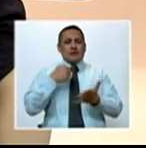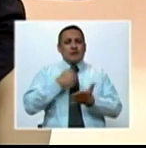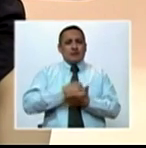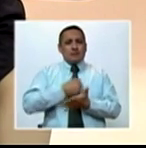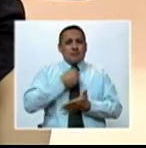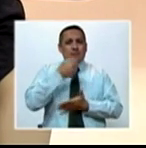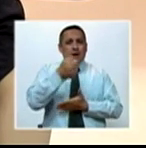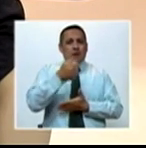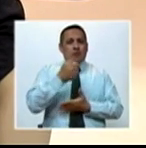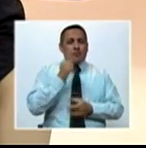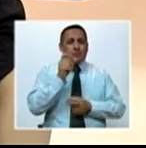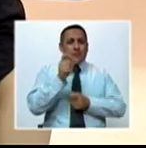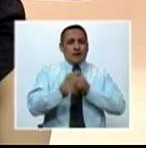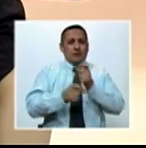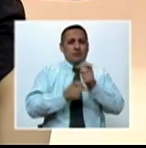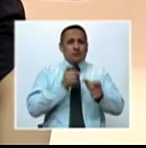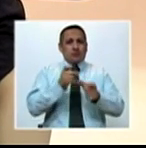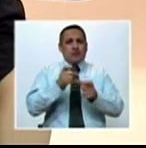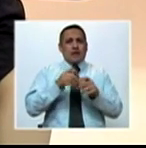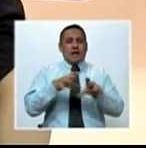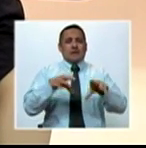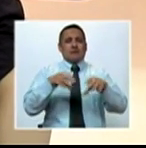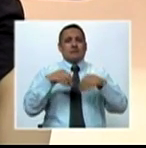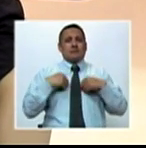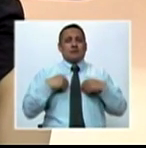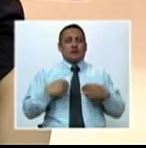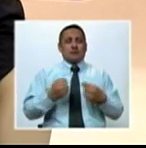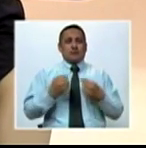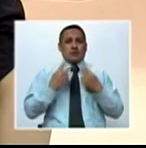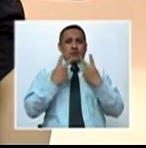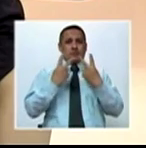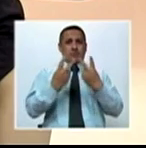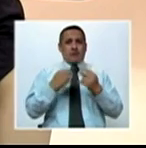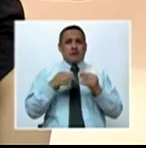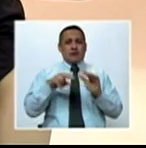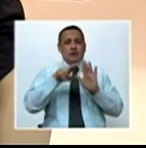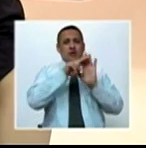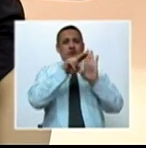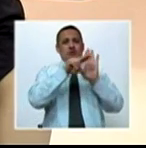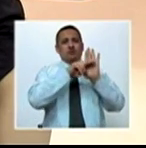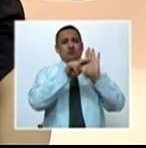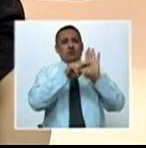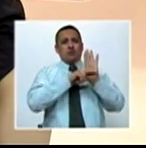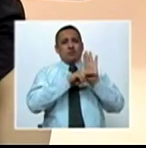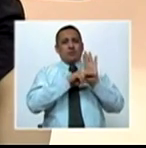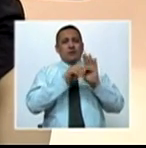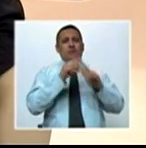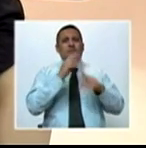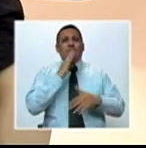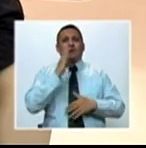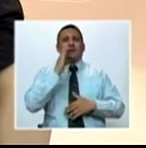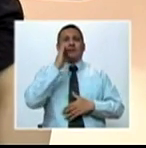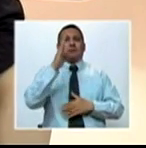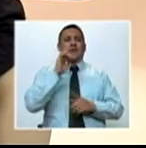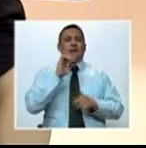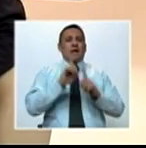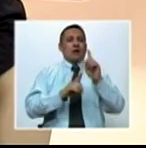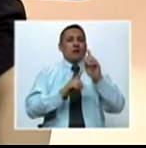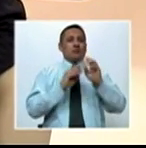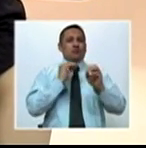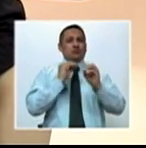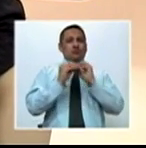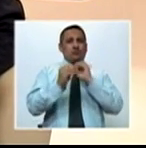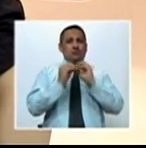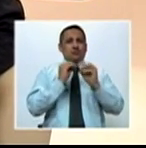retribución, aceptando que en las normas pueden haber algunas inconsistencias